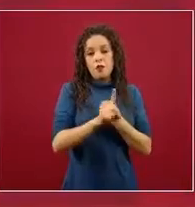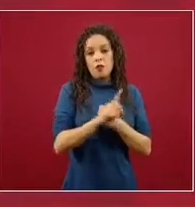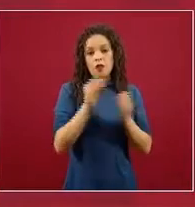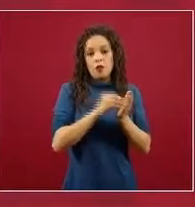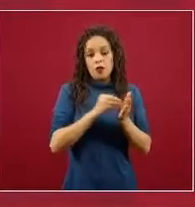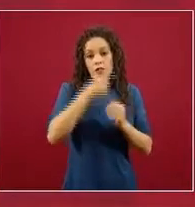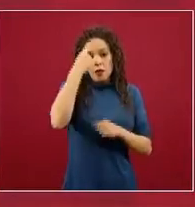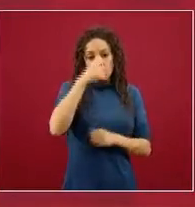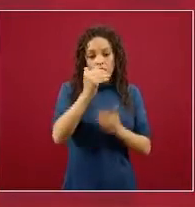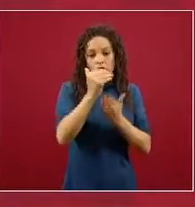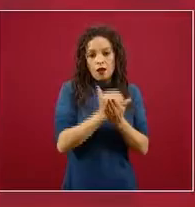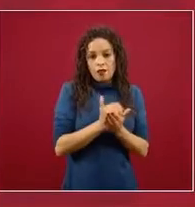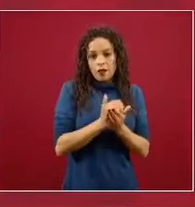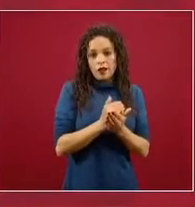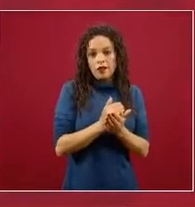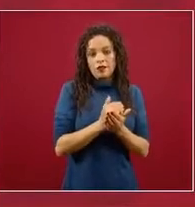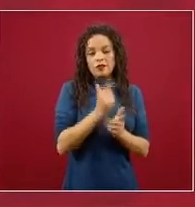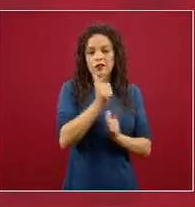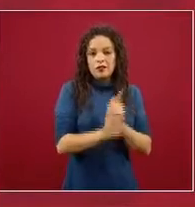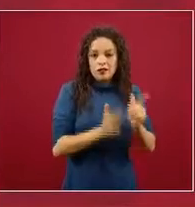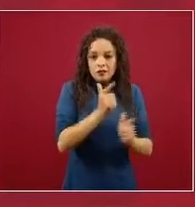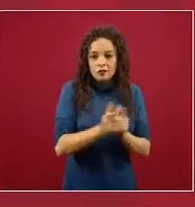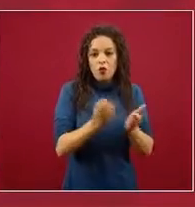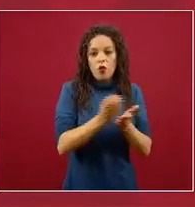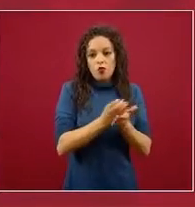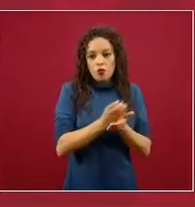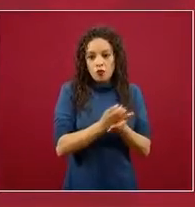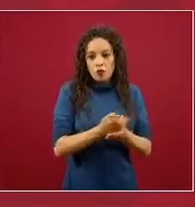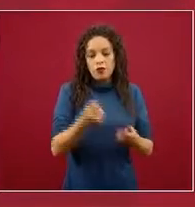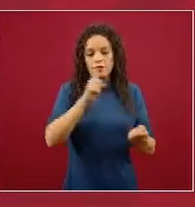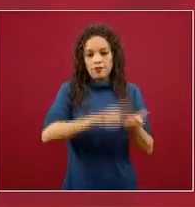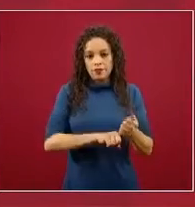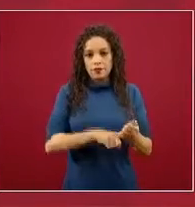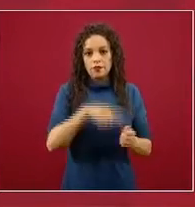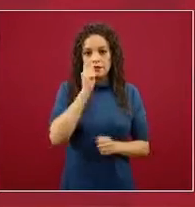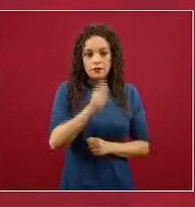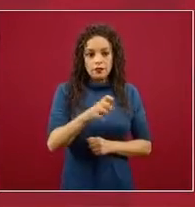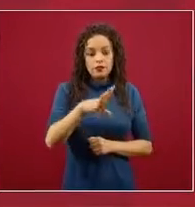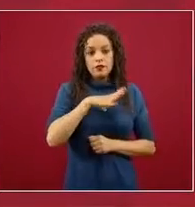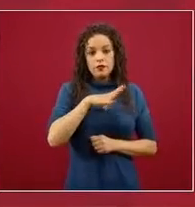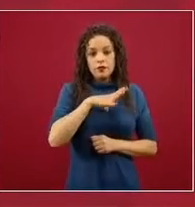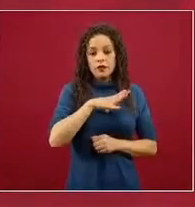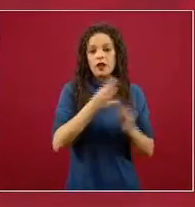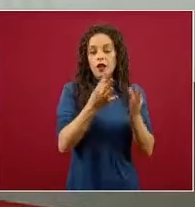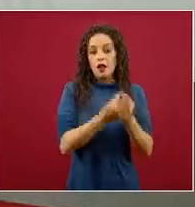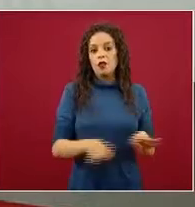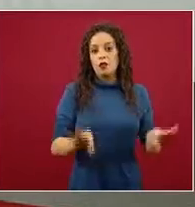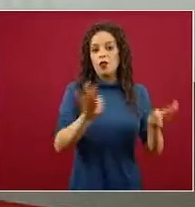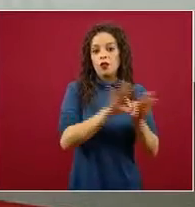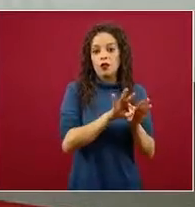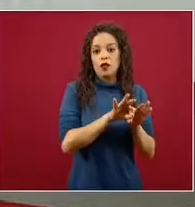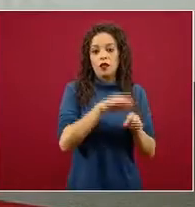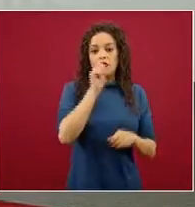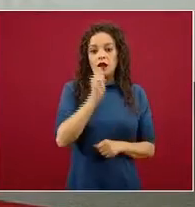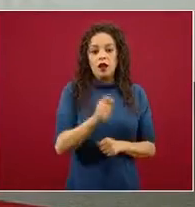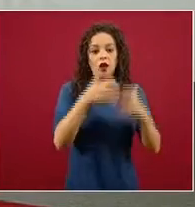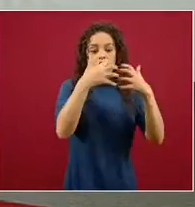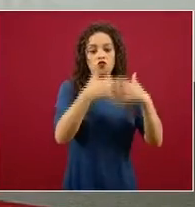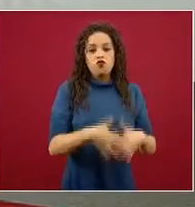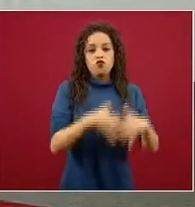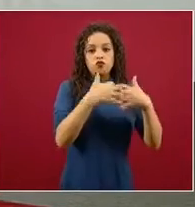propia permanencia en hospitalización implica que hubo una perturbación importante de la